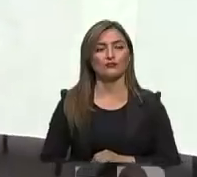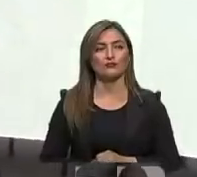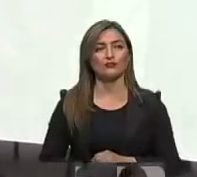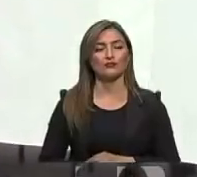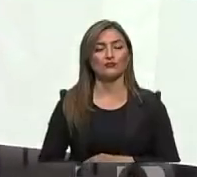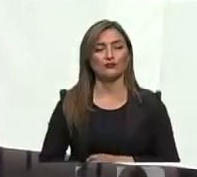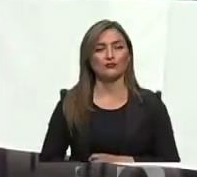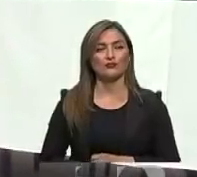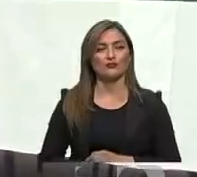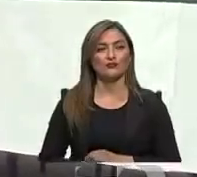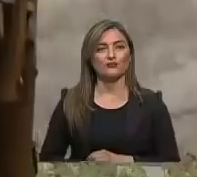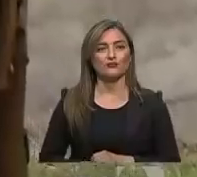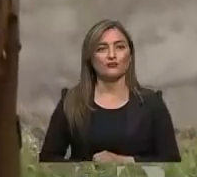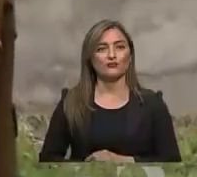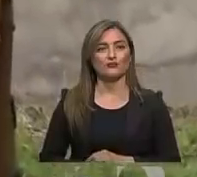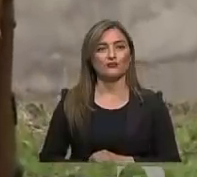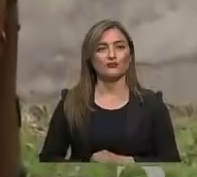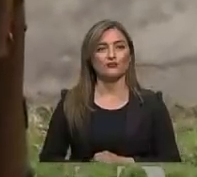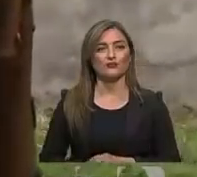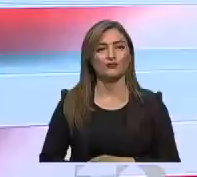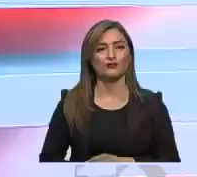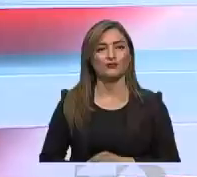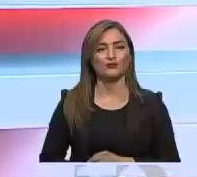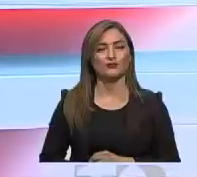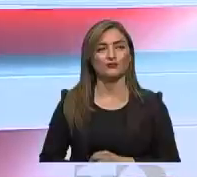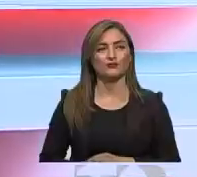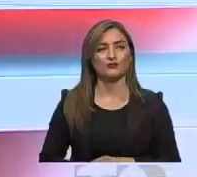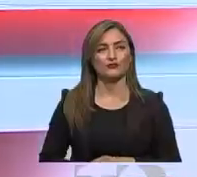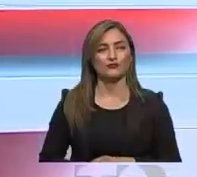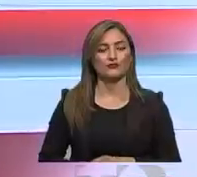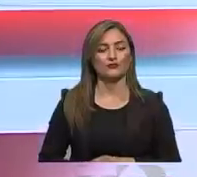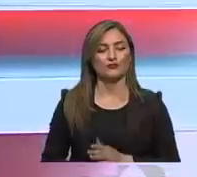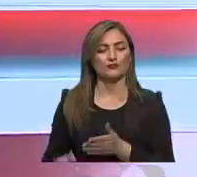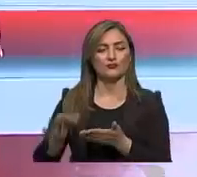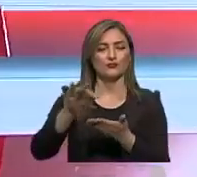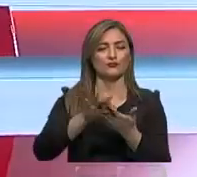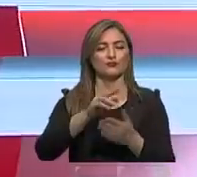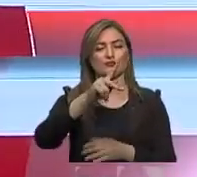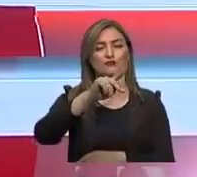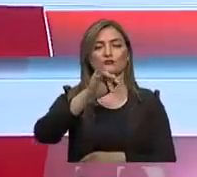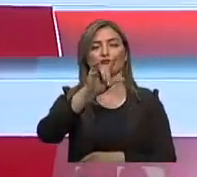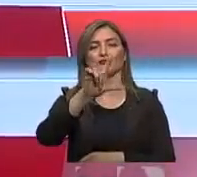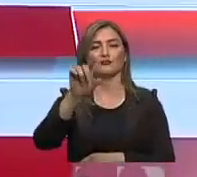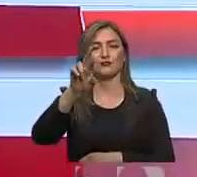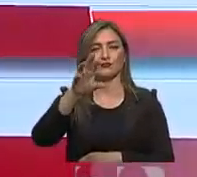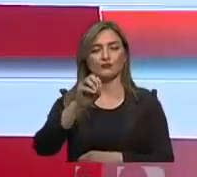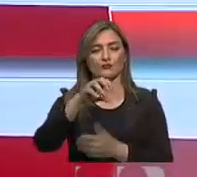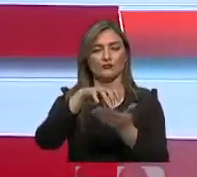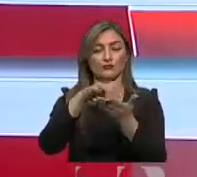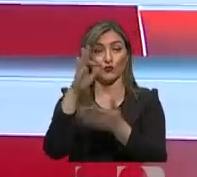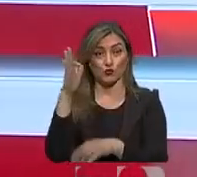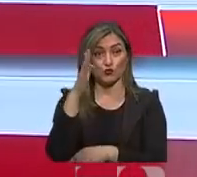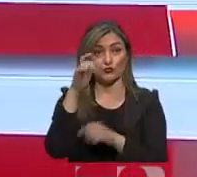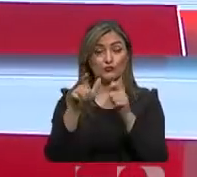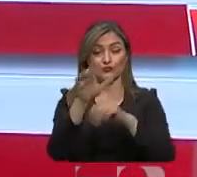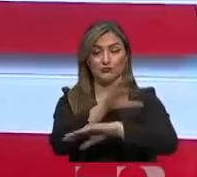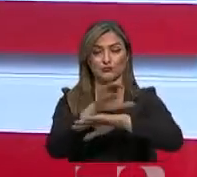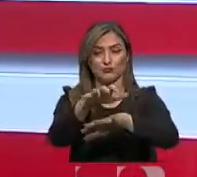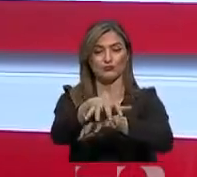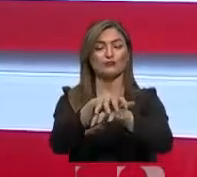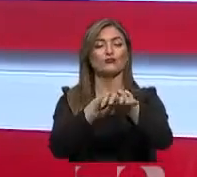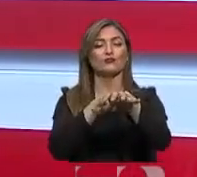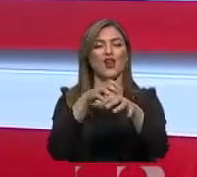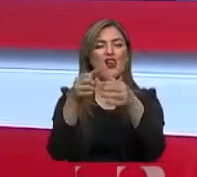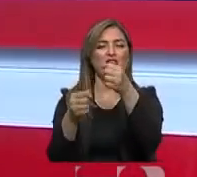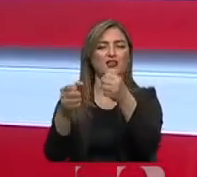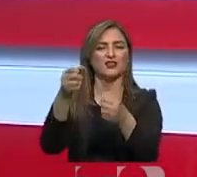En Riobamba, Mercedes Chávez, 24 horas. En el cantón Píllaro, provincia de Tungurahua, los agricultores y el sector